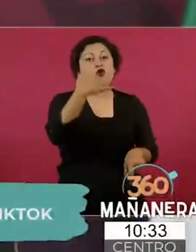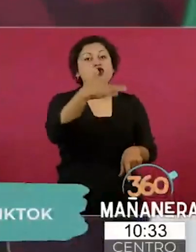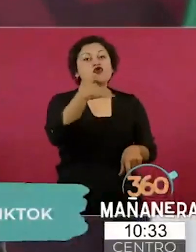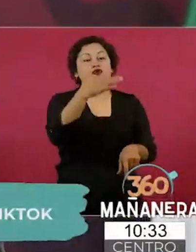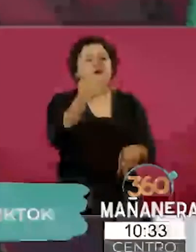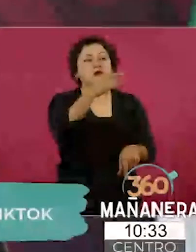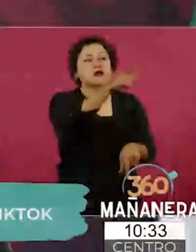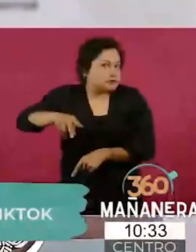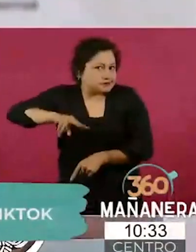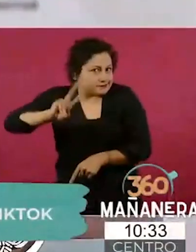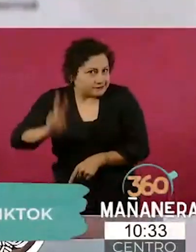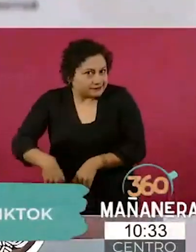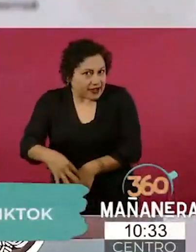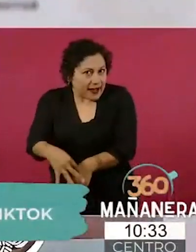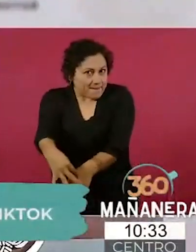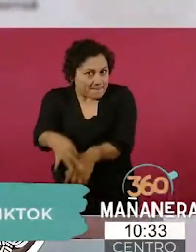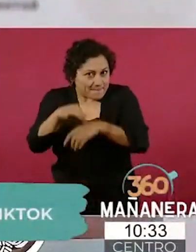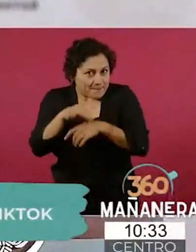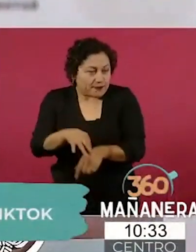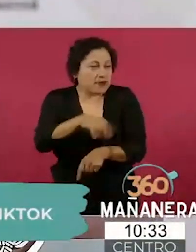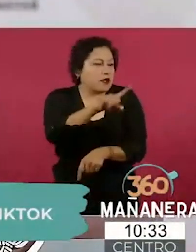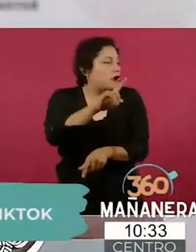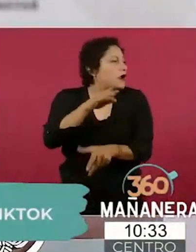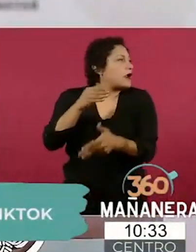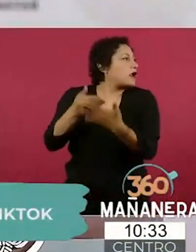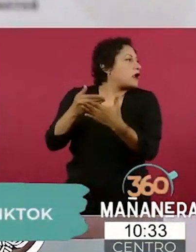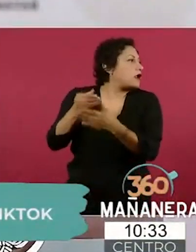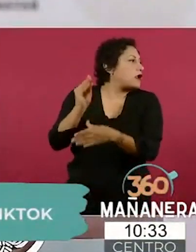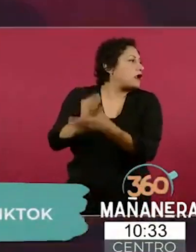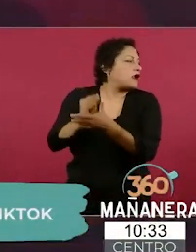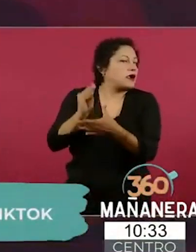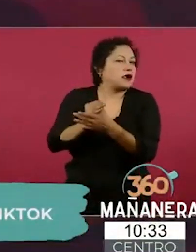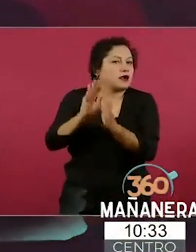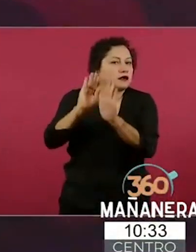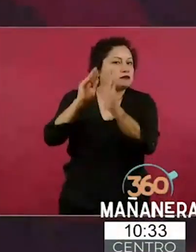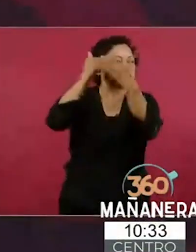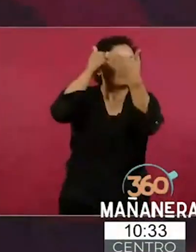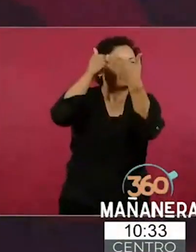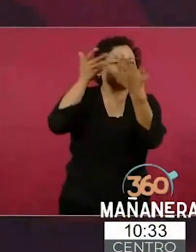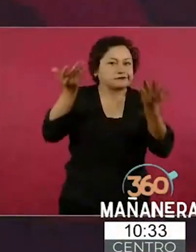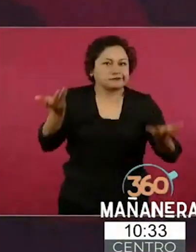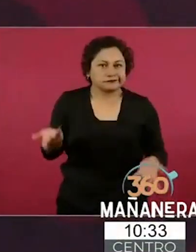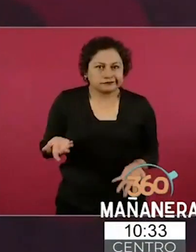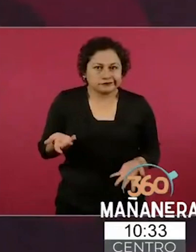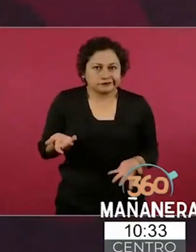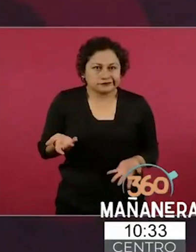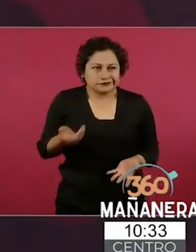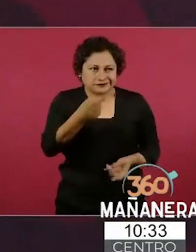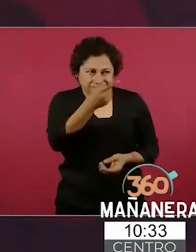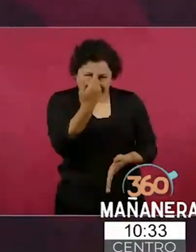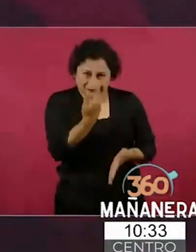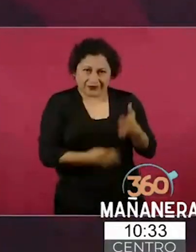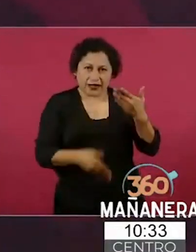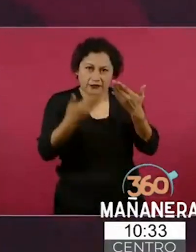No quieren ver esa realidad. Les falta serenidad, objetividad.